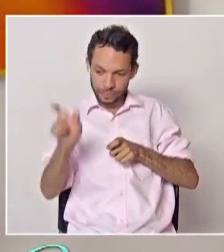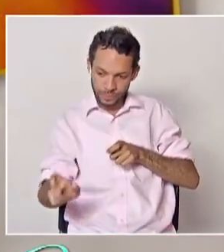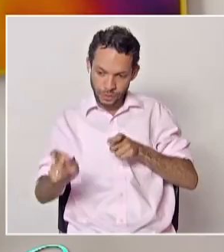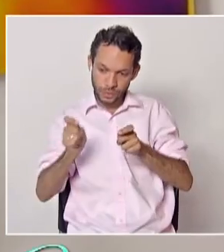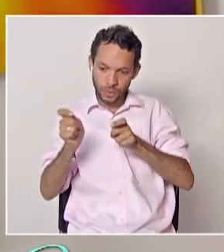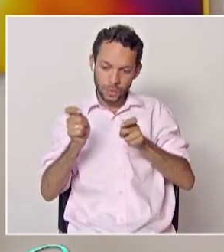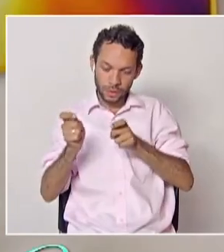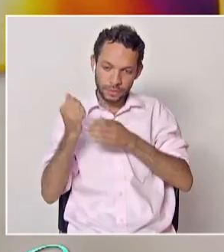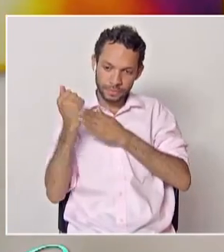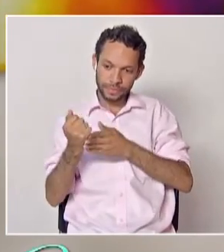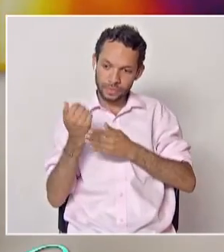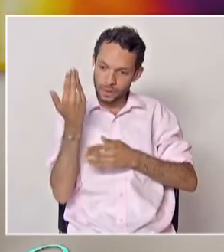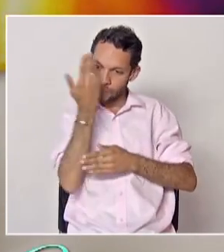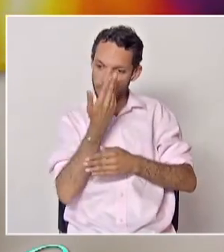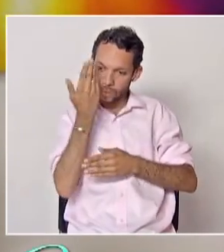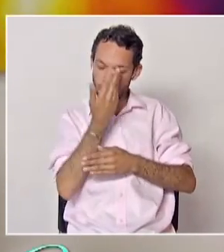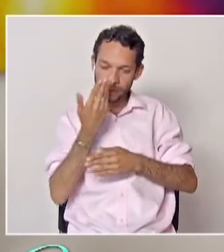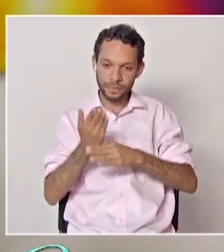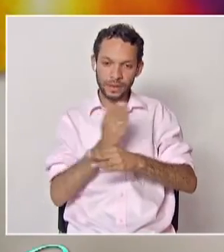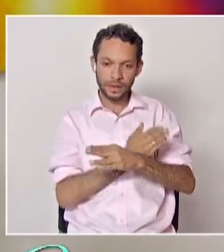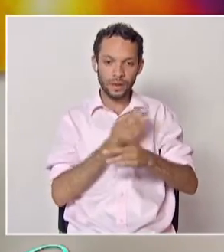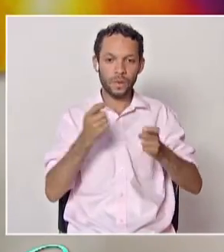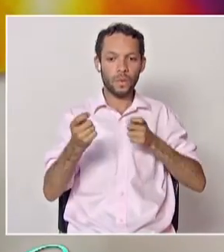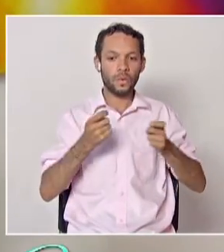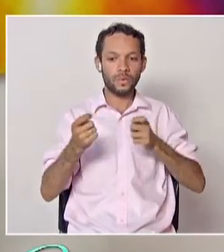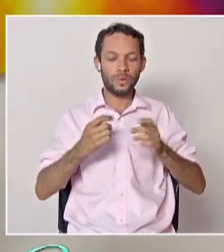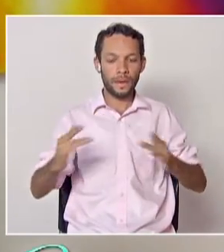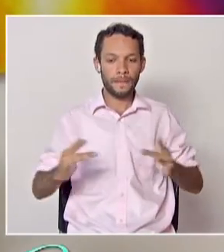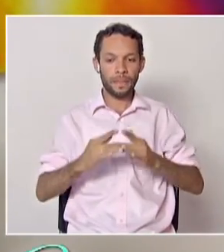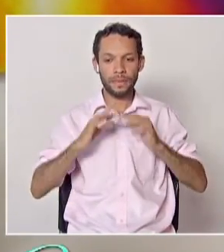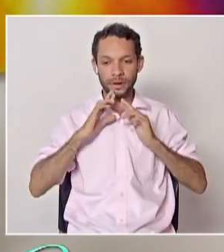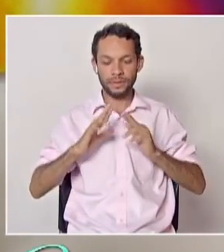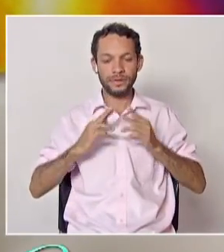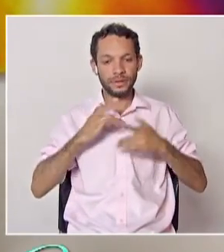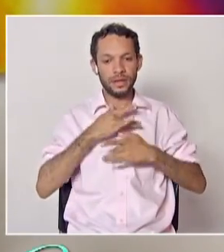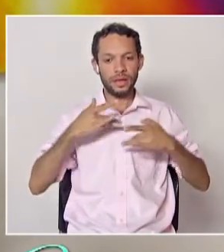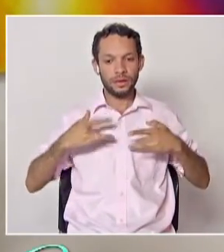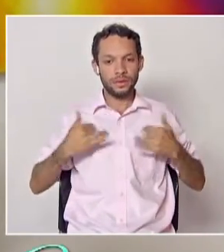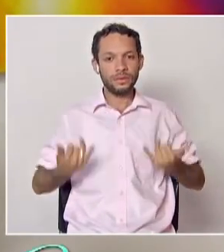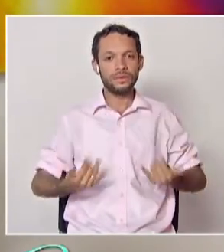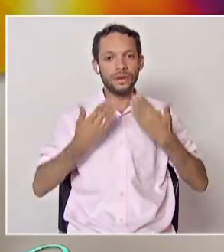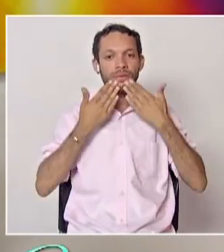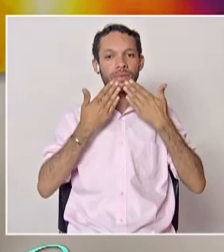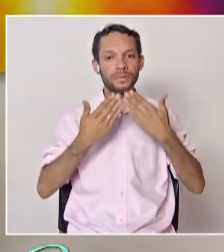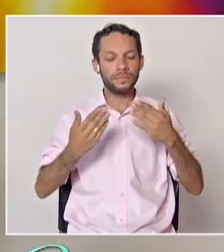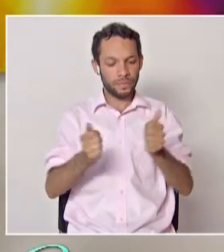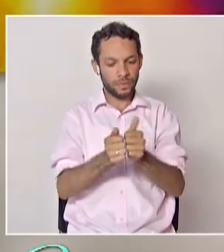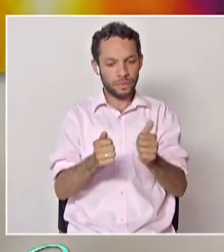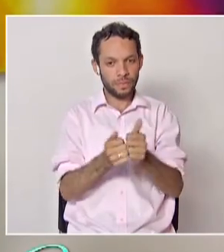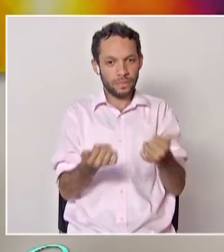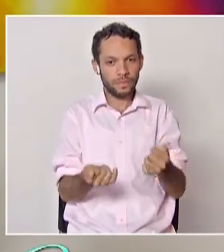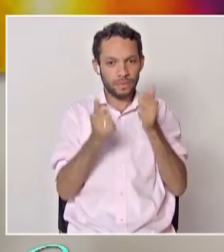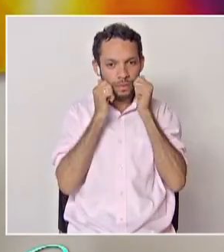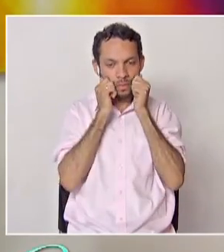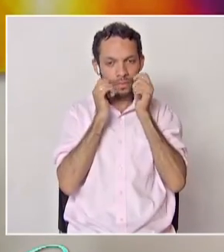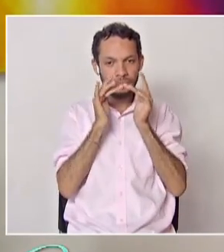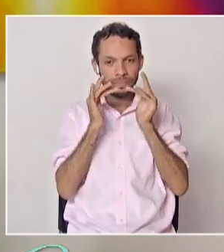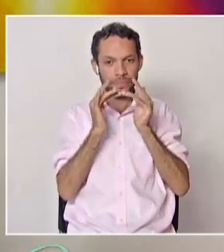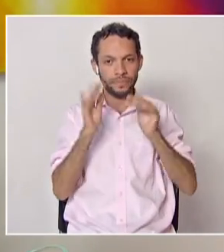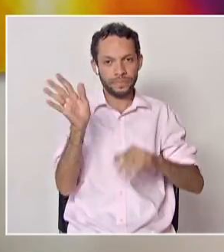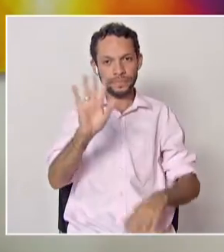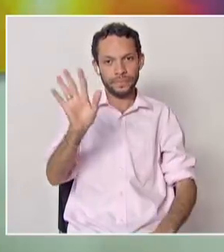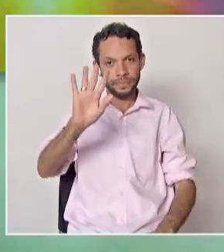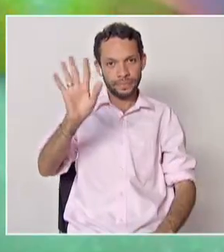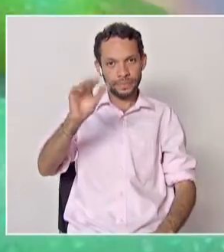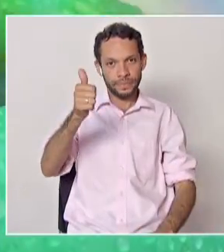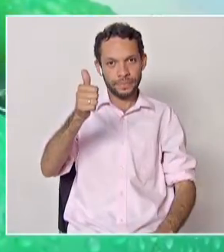obviamente ayudas diagnósticas de control también para ver los resultados. A todos ustedes muchas gracias por estar con nosotros en Conexión Vital.